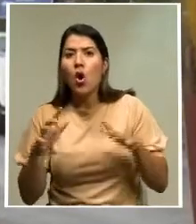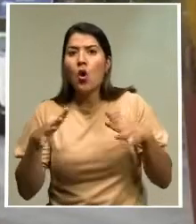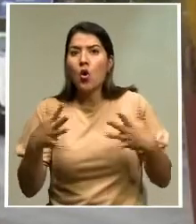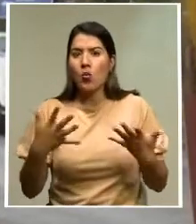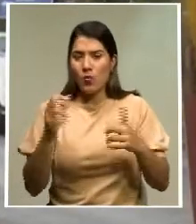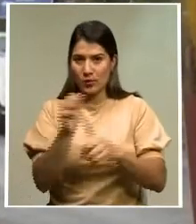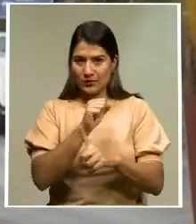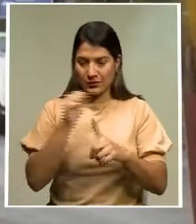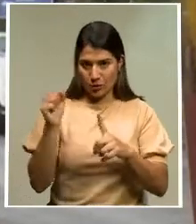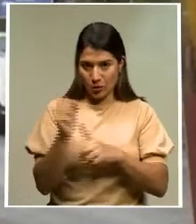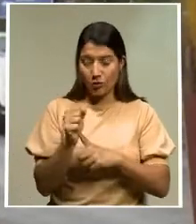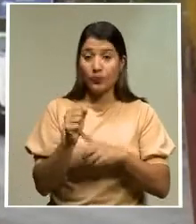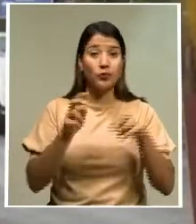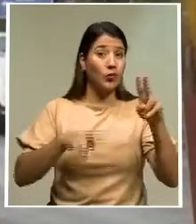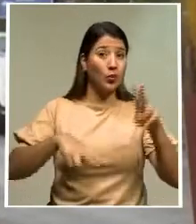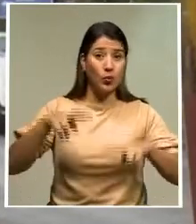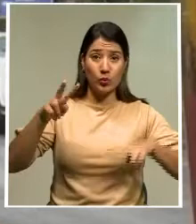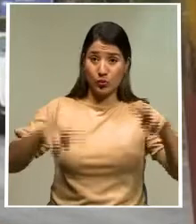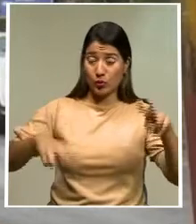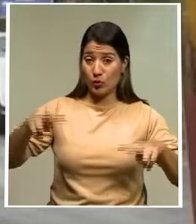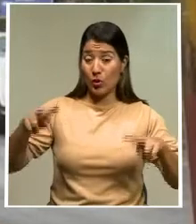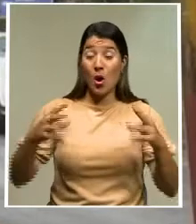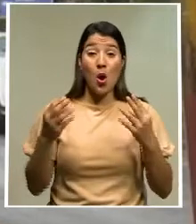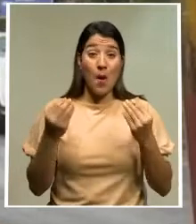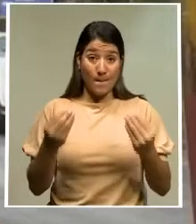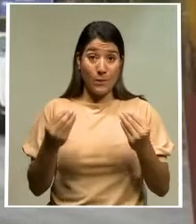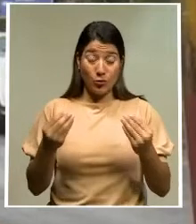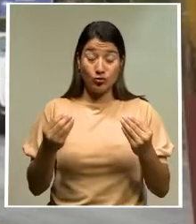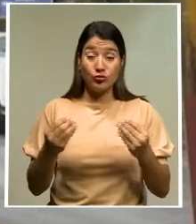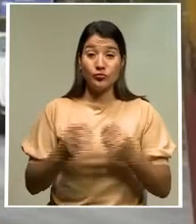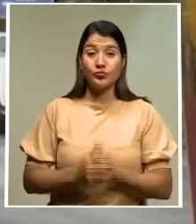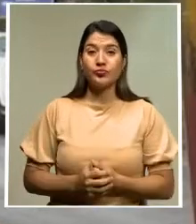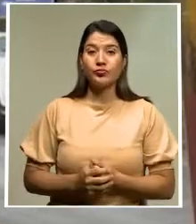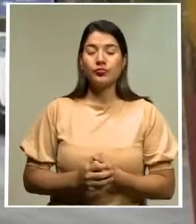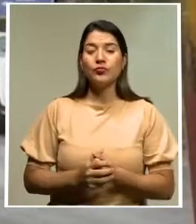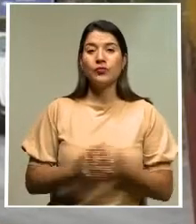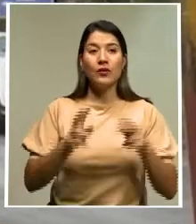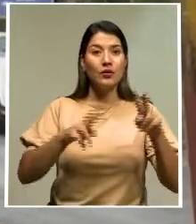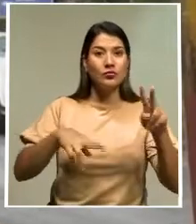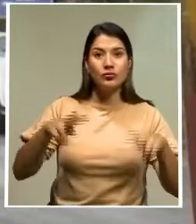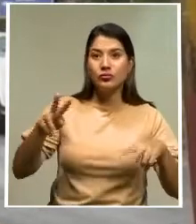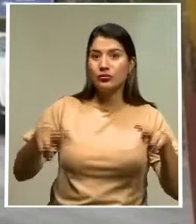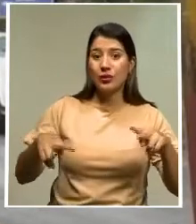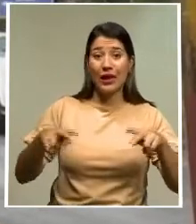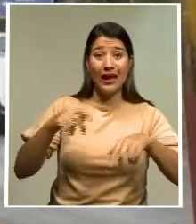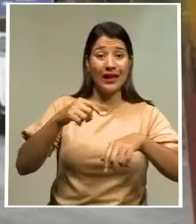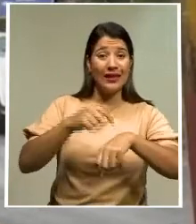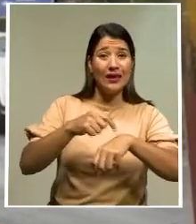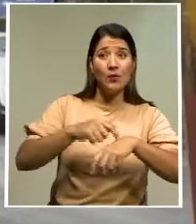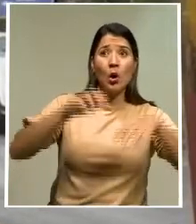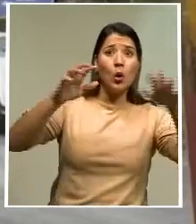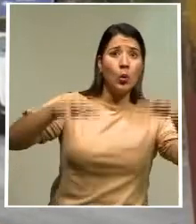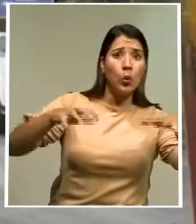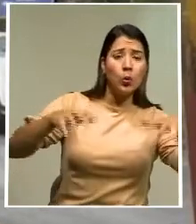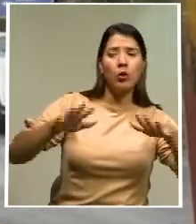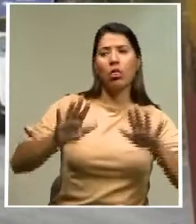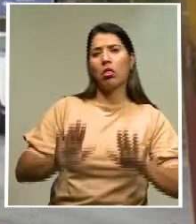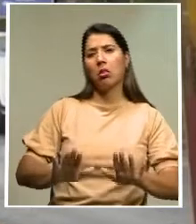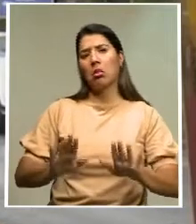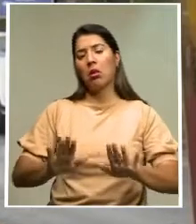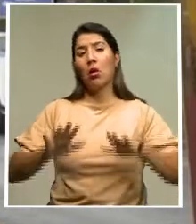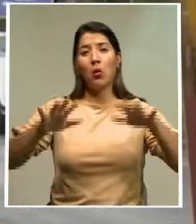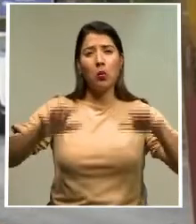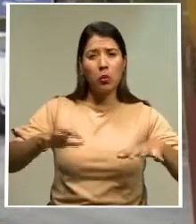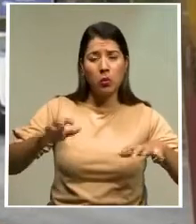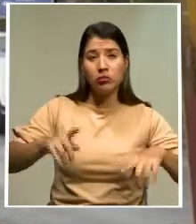presentando. Ha variado mucho durante las últimas horas el comportamiento del tiempo, y eso ha generado que nosotros mantengamos las